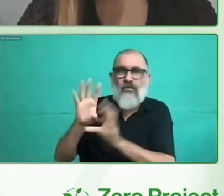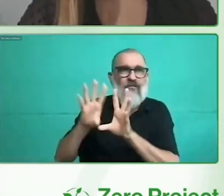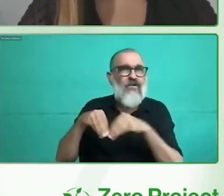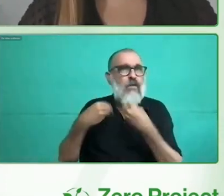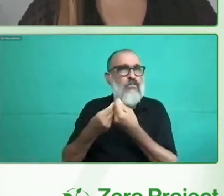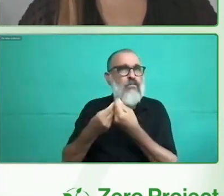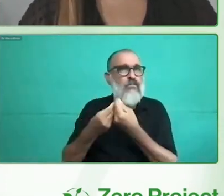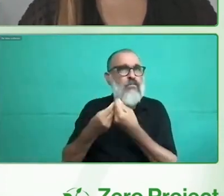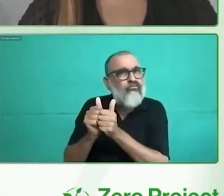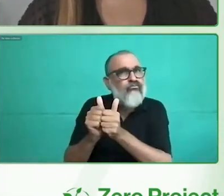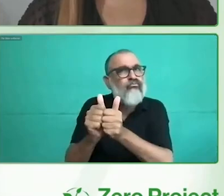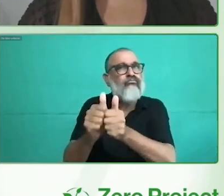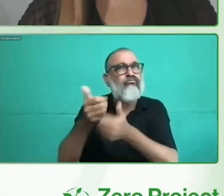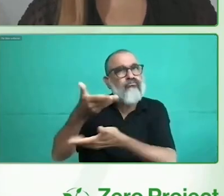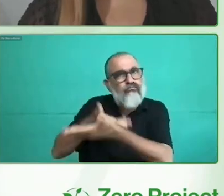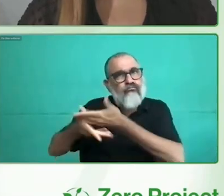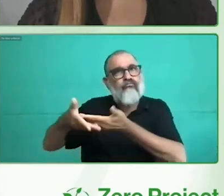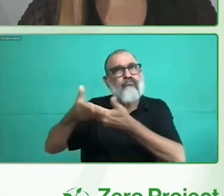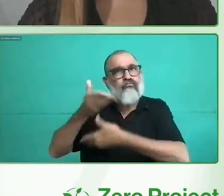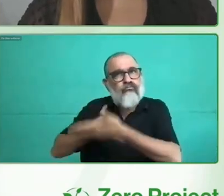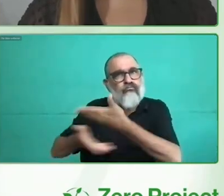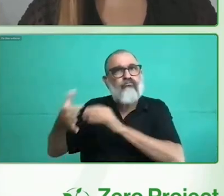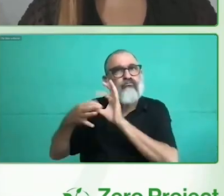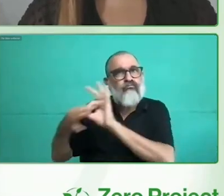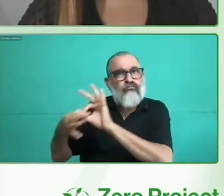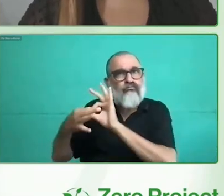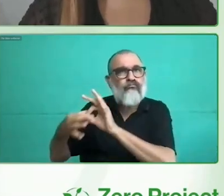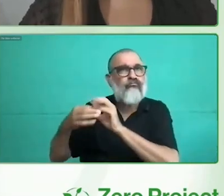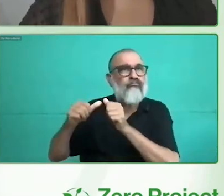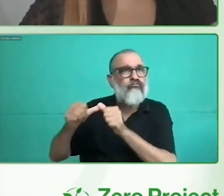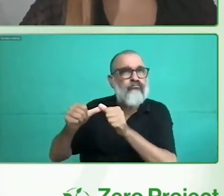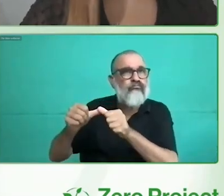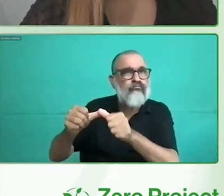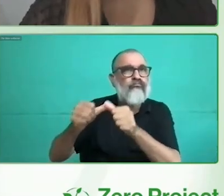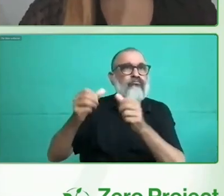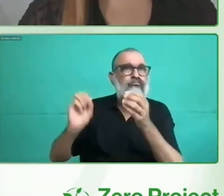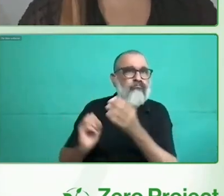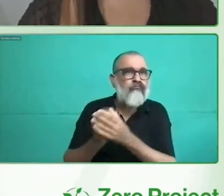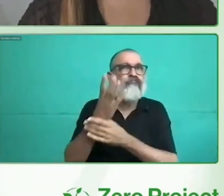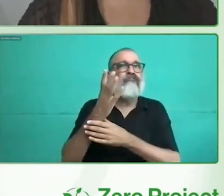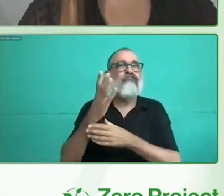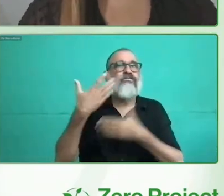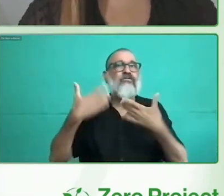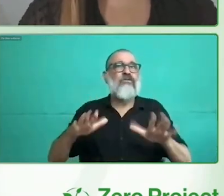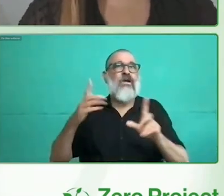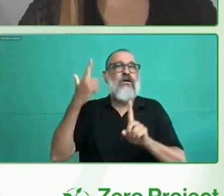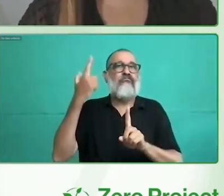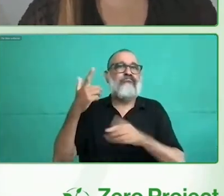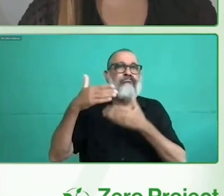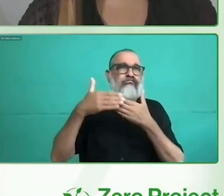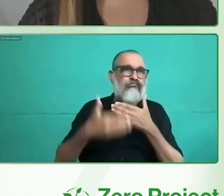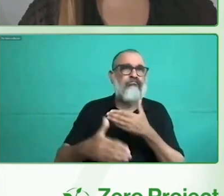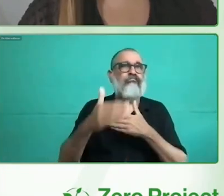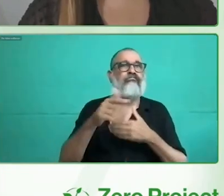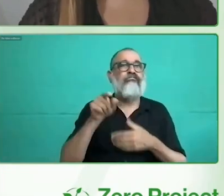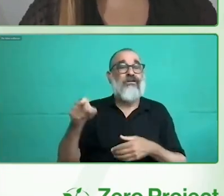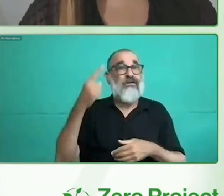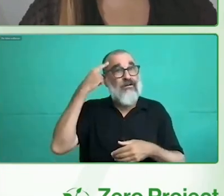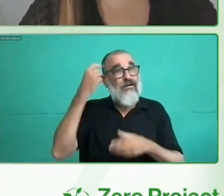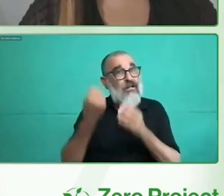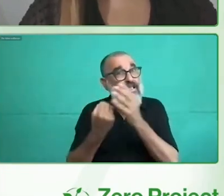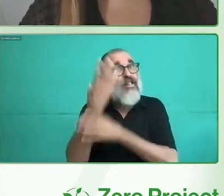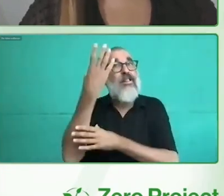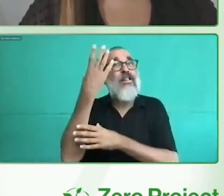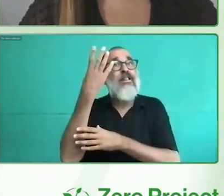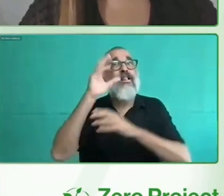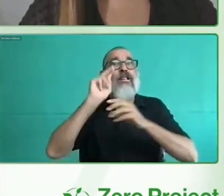ese sueño y, bueno, con la idea de negocio que ya en el taller de planes de negocio se ha podido trabajar